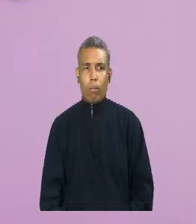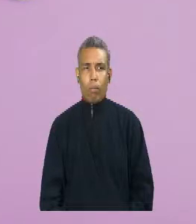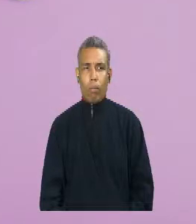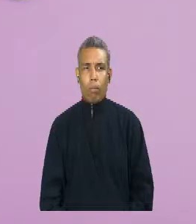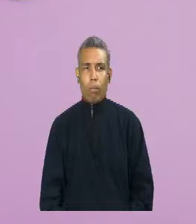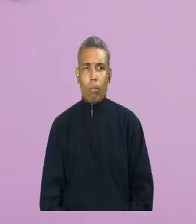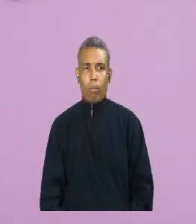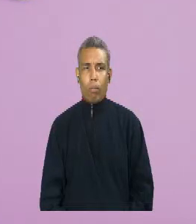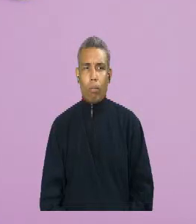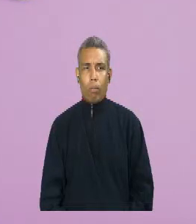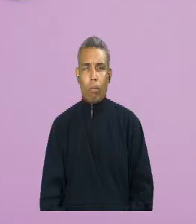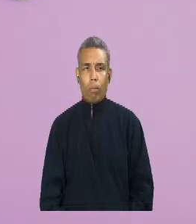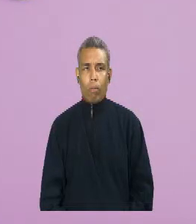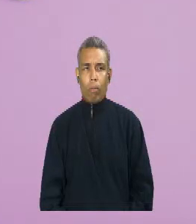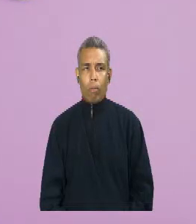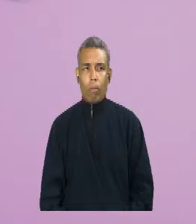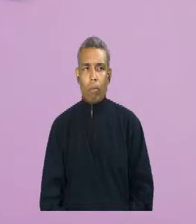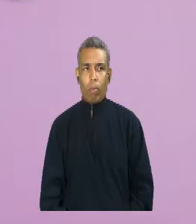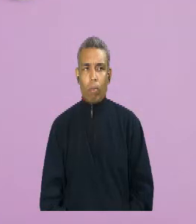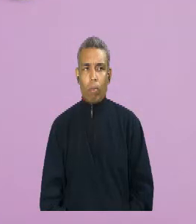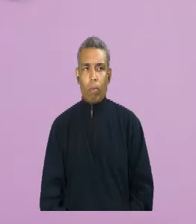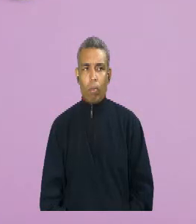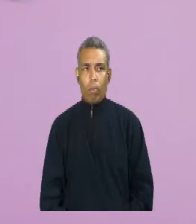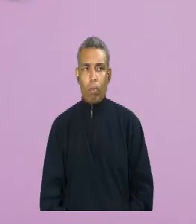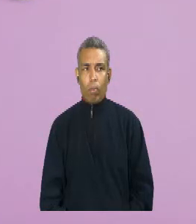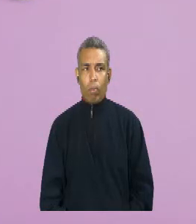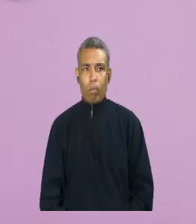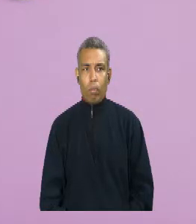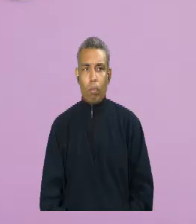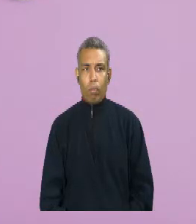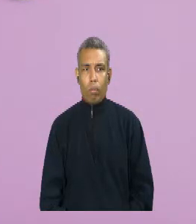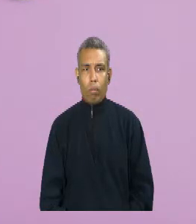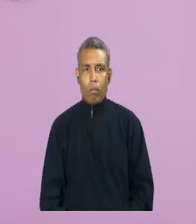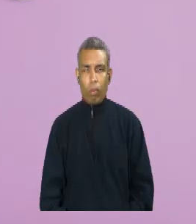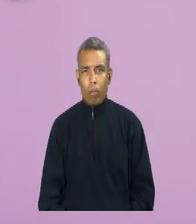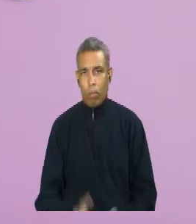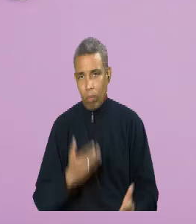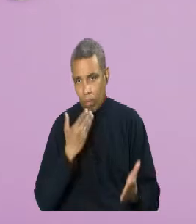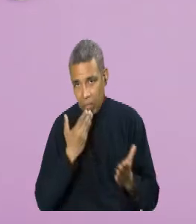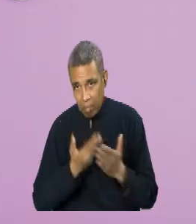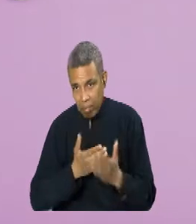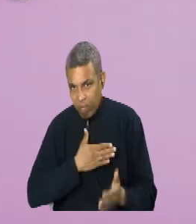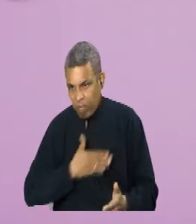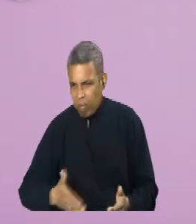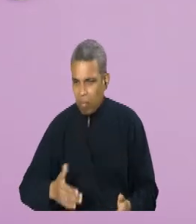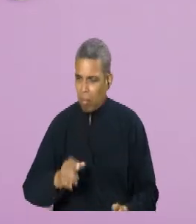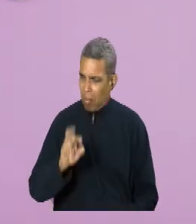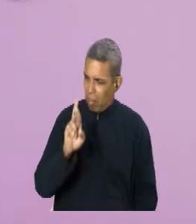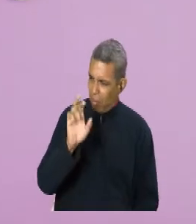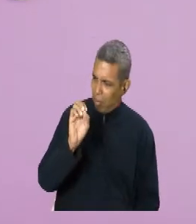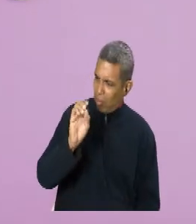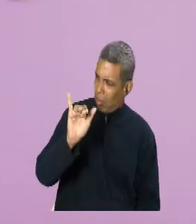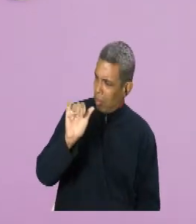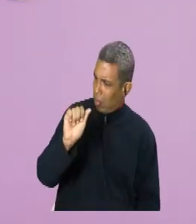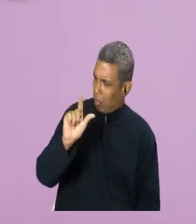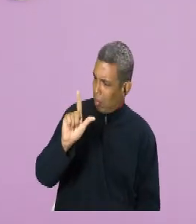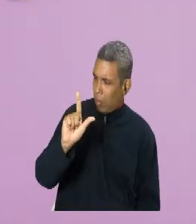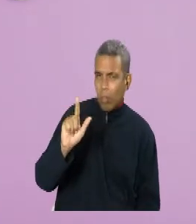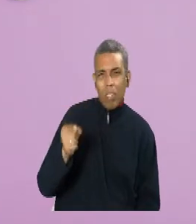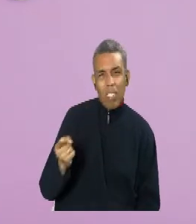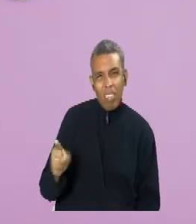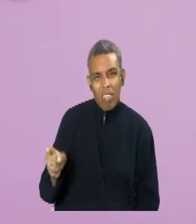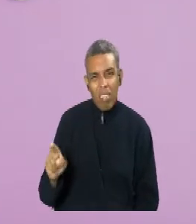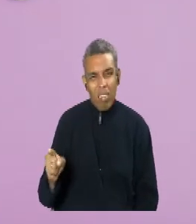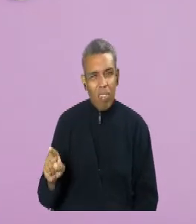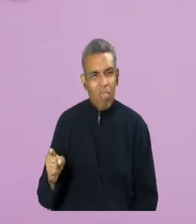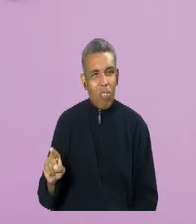Buenos días, hoy les voy a hablar del el servicio especial que tenemos en la casa, que es el Royal. El Royal es un producto estrella porque está